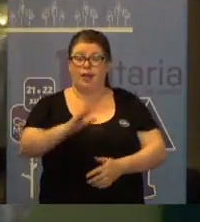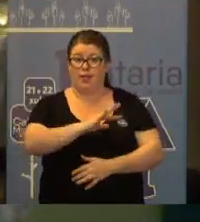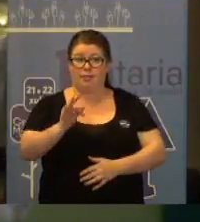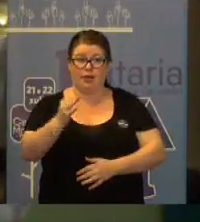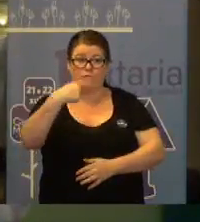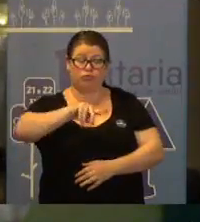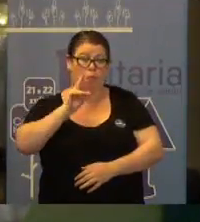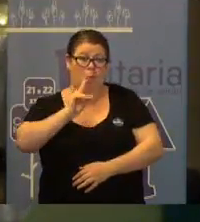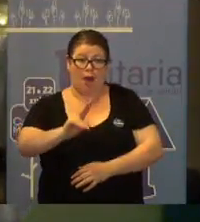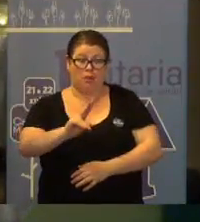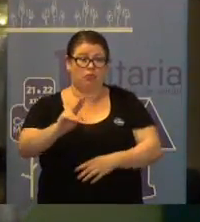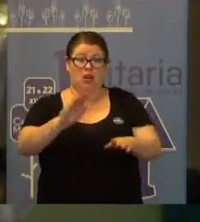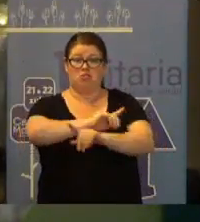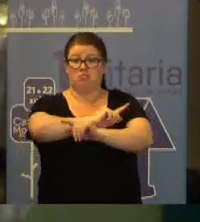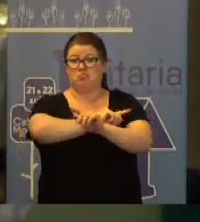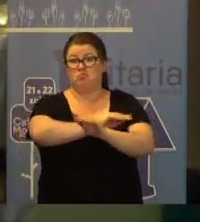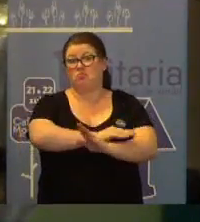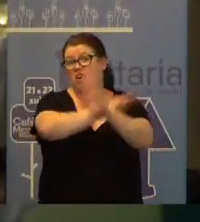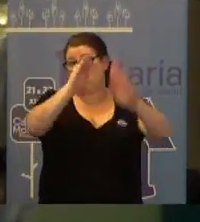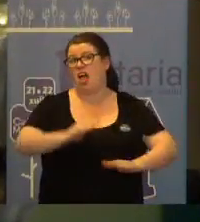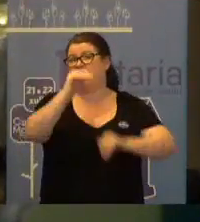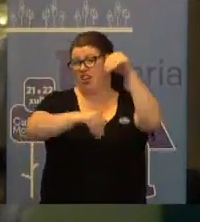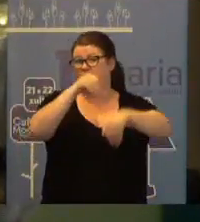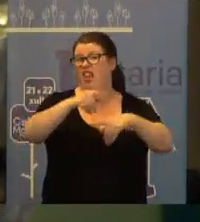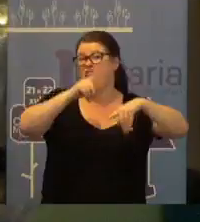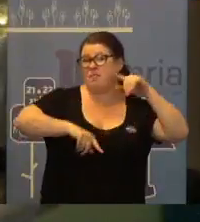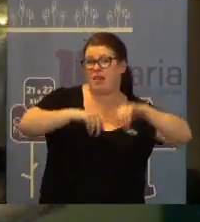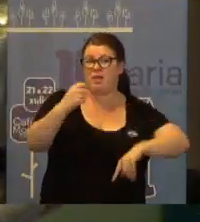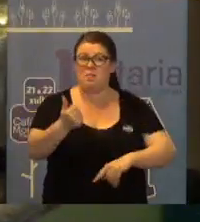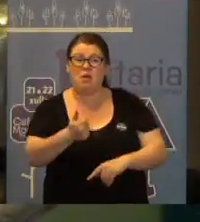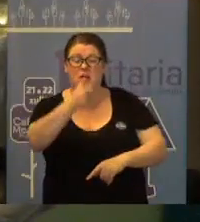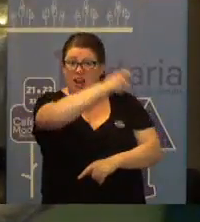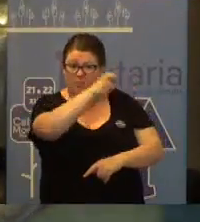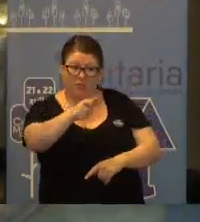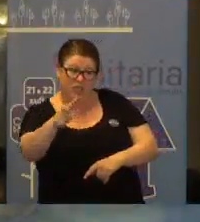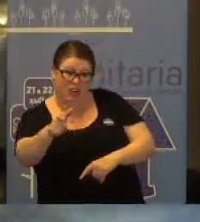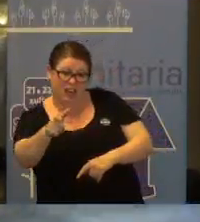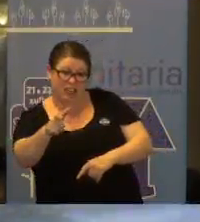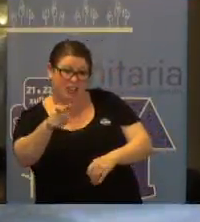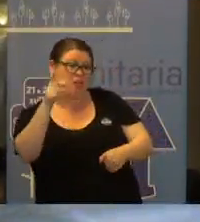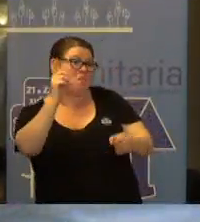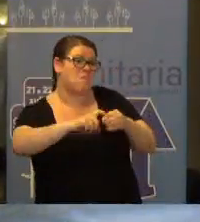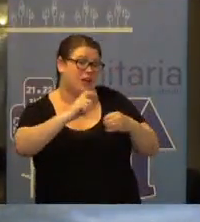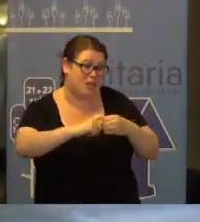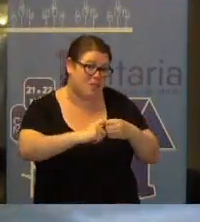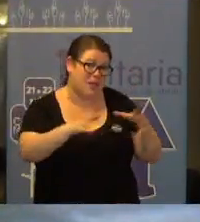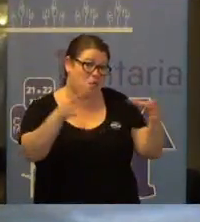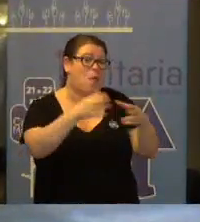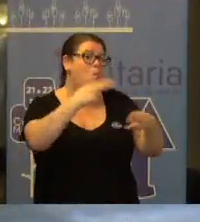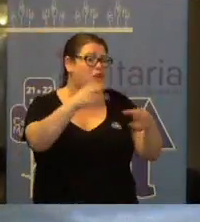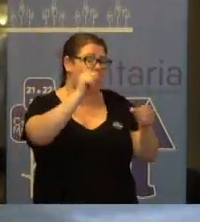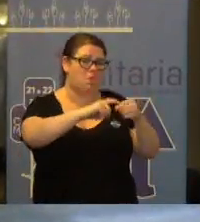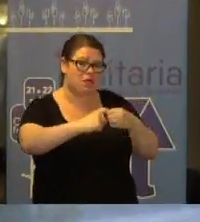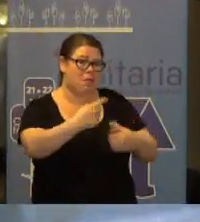Estamos vendo que os resultados electorais dependen moi pouco de cantos militantes teñen os partidos, senón da súa capacidade de